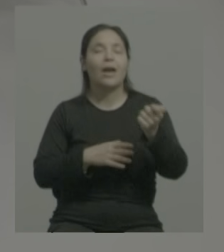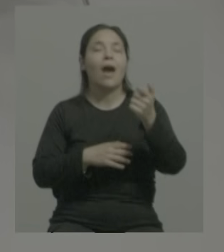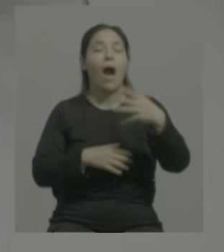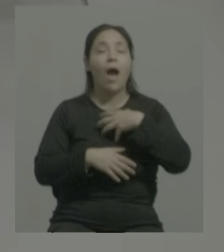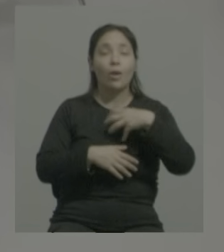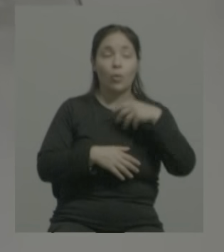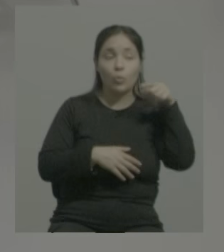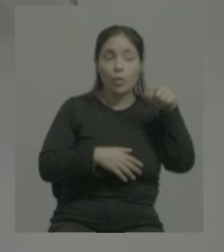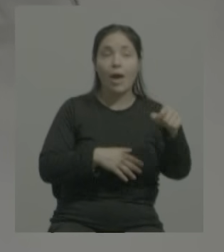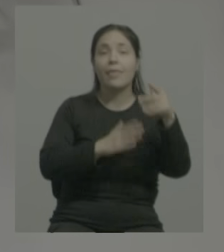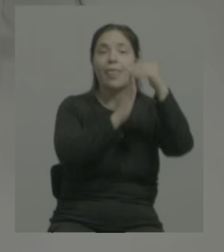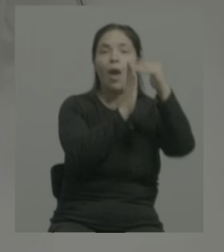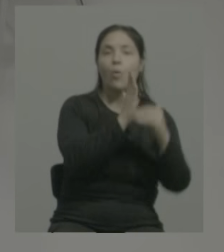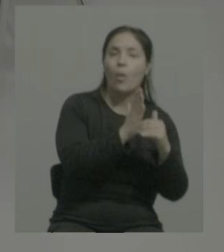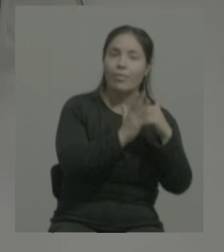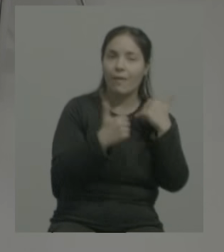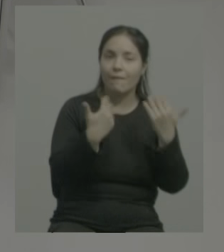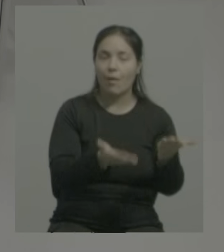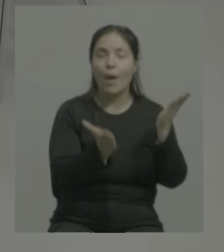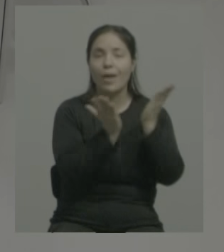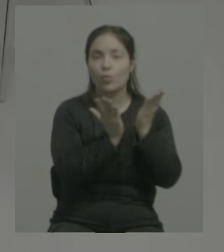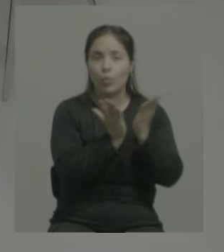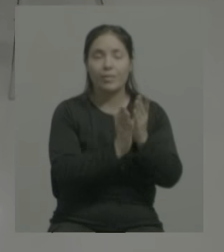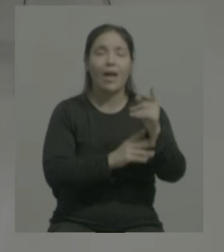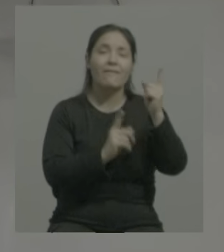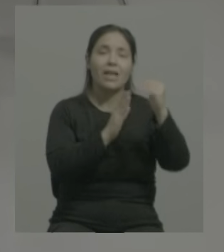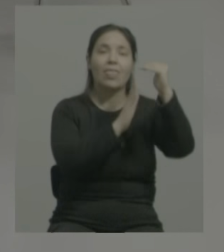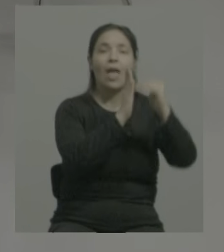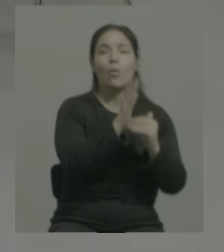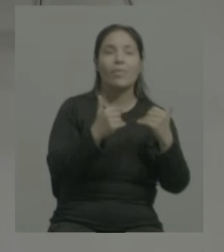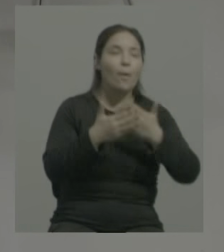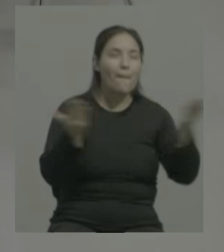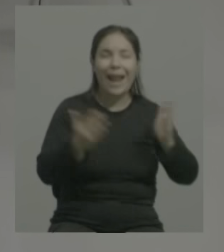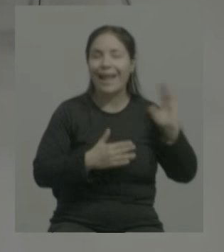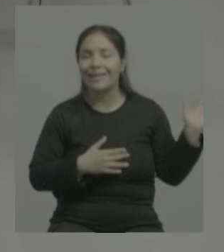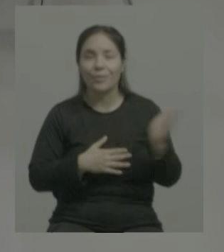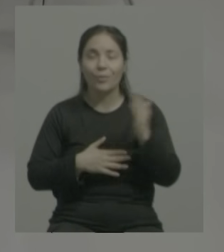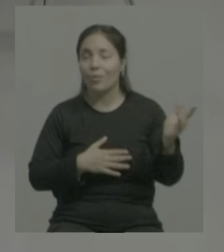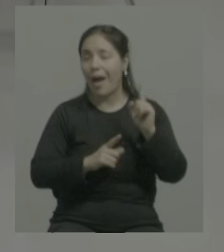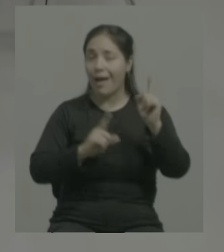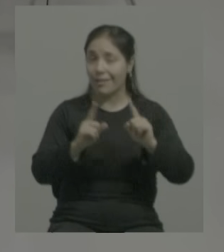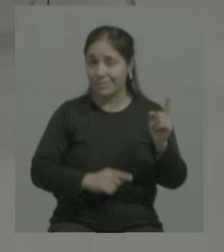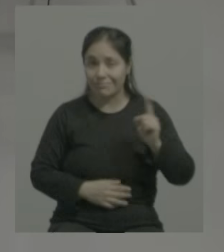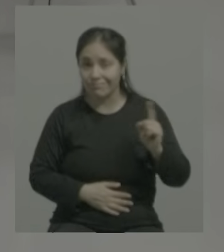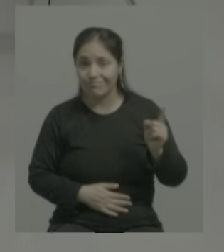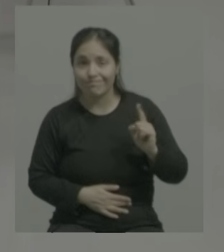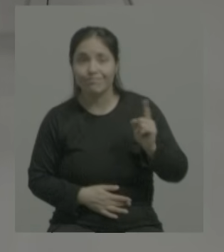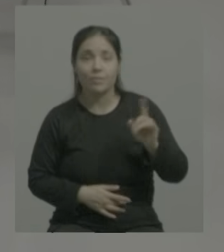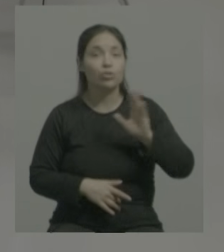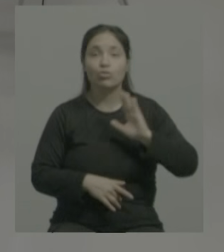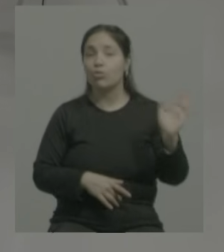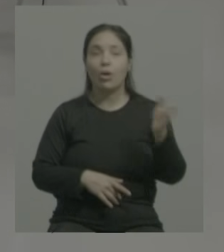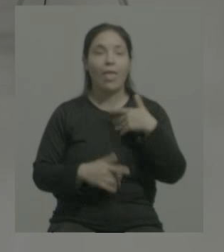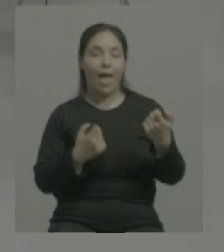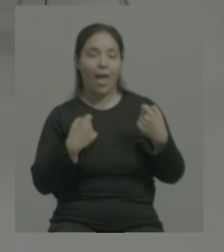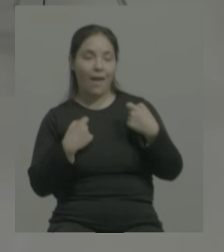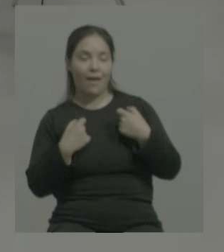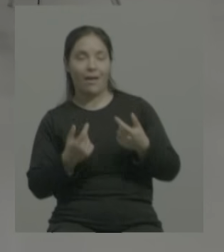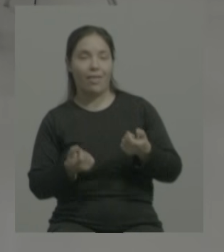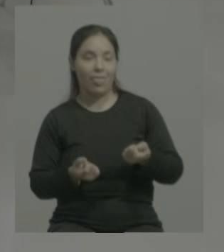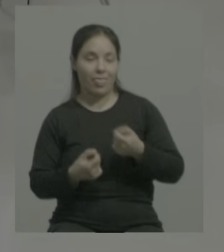estudiantes, pero a veces ese descuento no llega a todos, digo, no es una realidad que puedan palpar todos los chicos que hoy van, por ejemplo, a